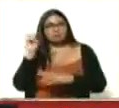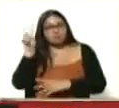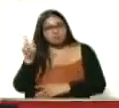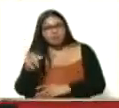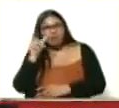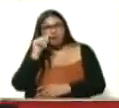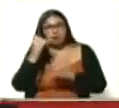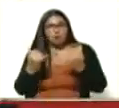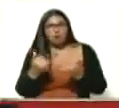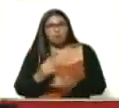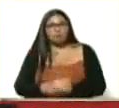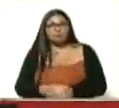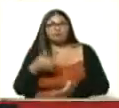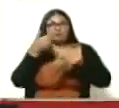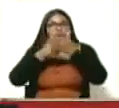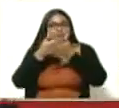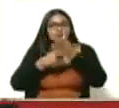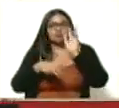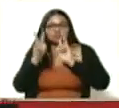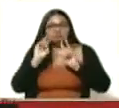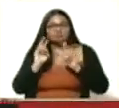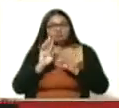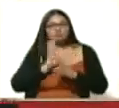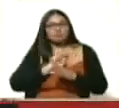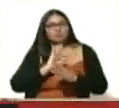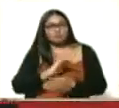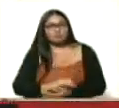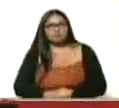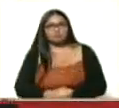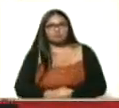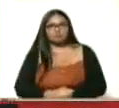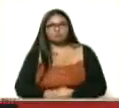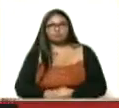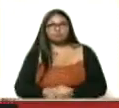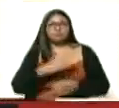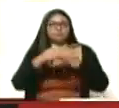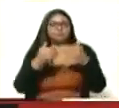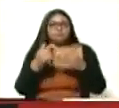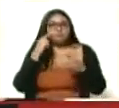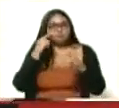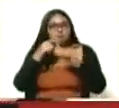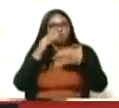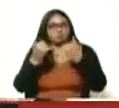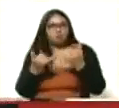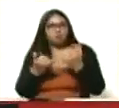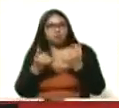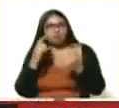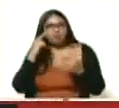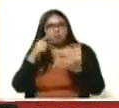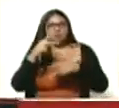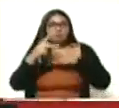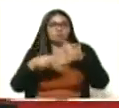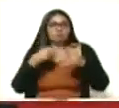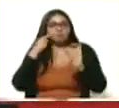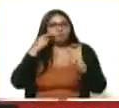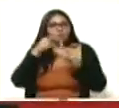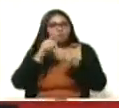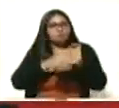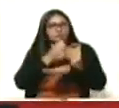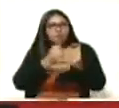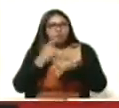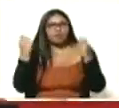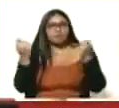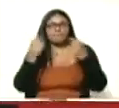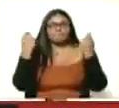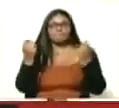sea, es un diplomático que está peleando su inmunidad diplomática. Entonces, digamos que la mediática en cierta forma, producto también de una campaña muy fuerte